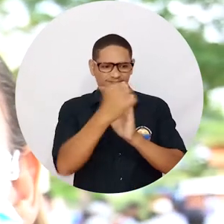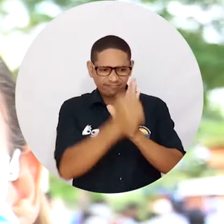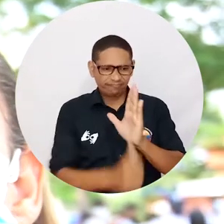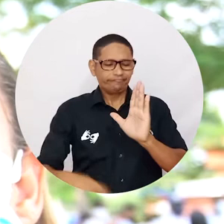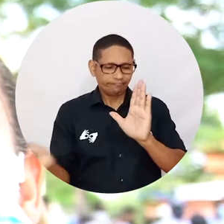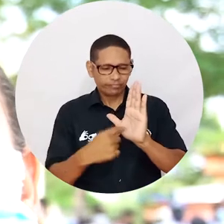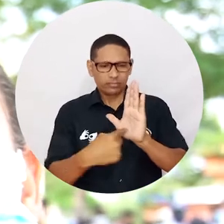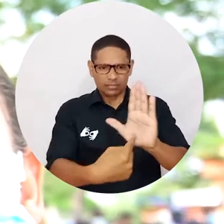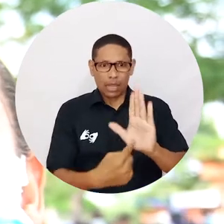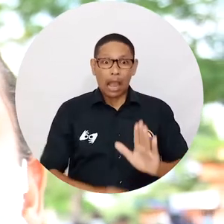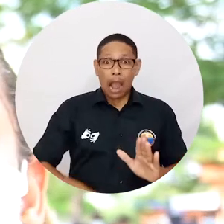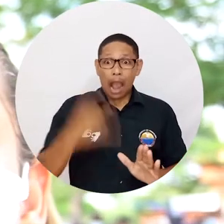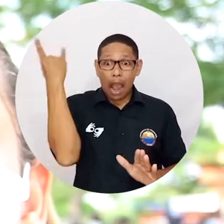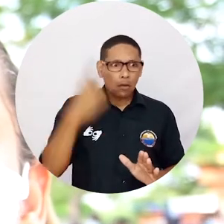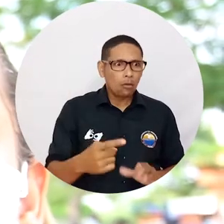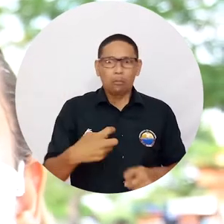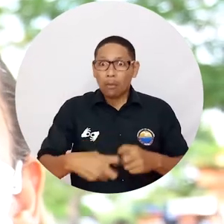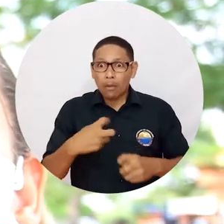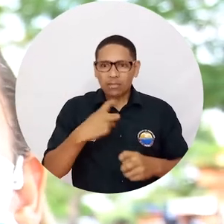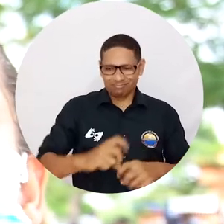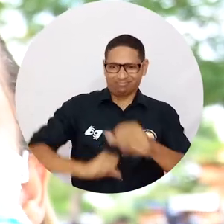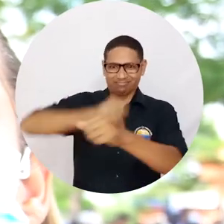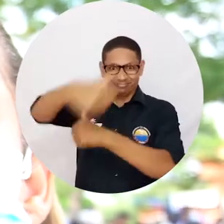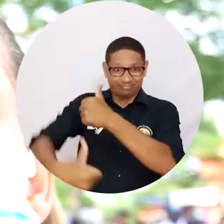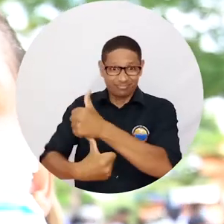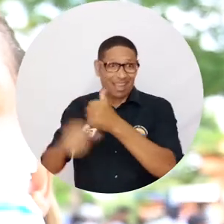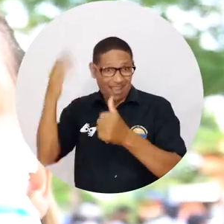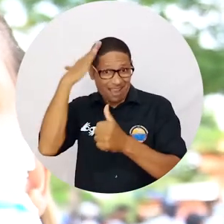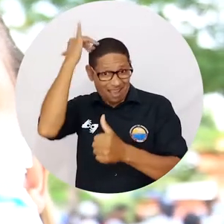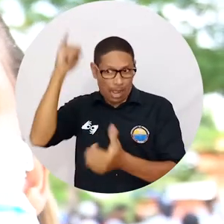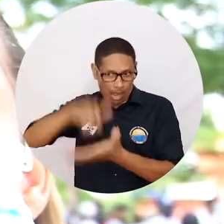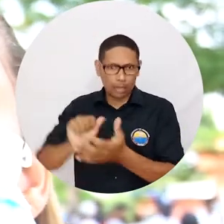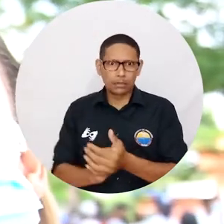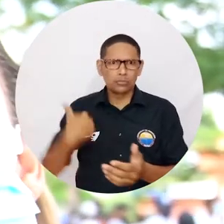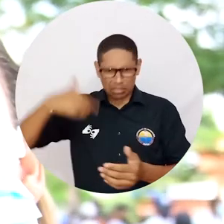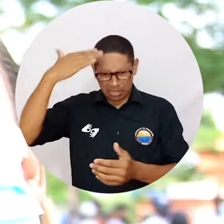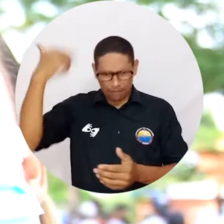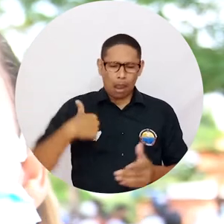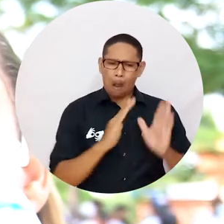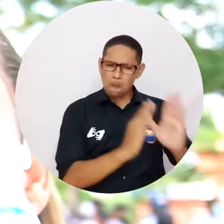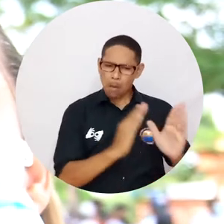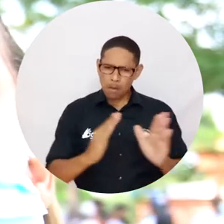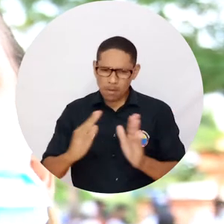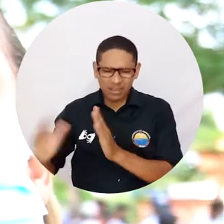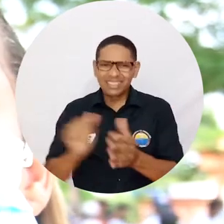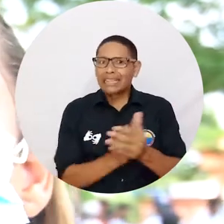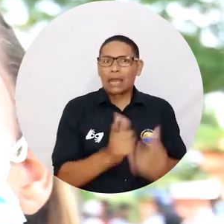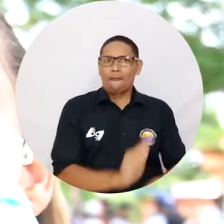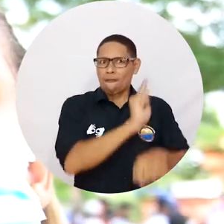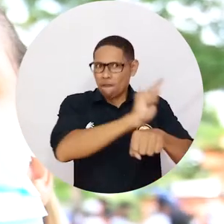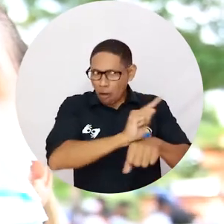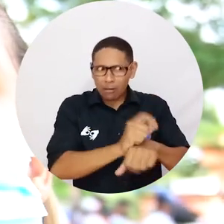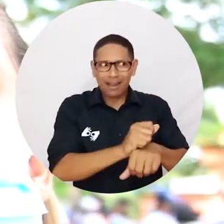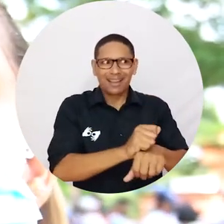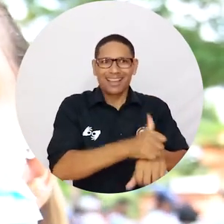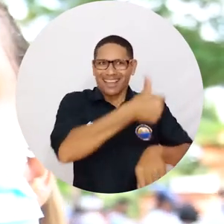que todas las quejas pasen directamente a la vicerrectoría académica. Obviamente hay un conducto regular que sería la dirección de programa, el